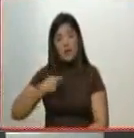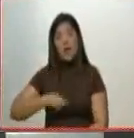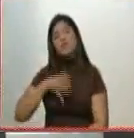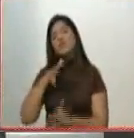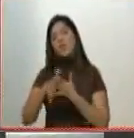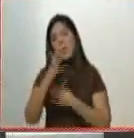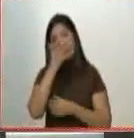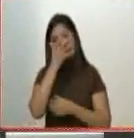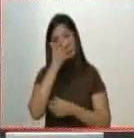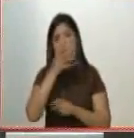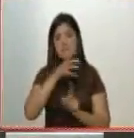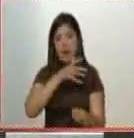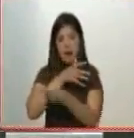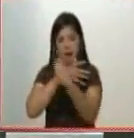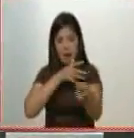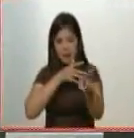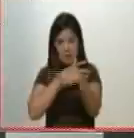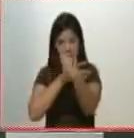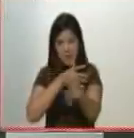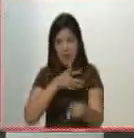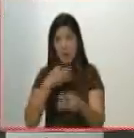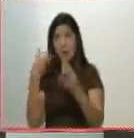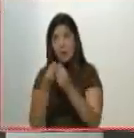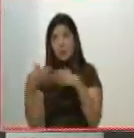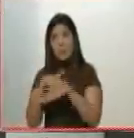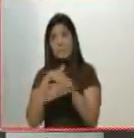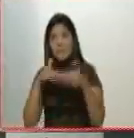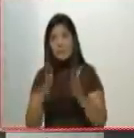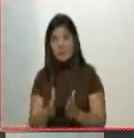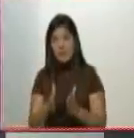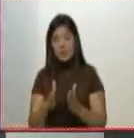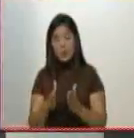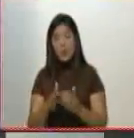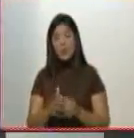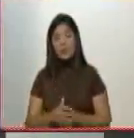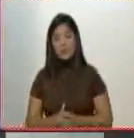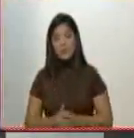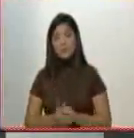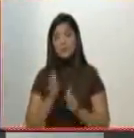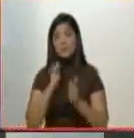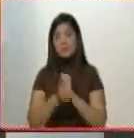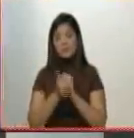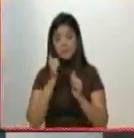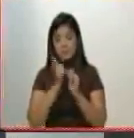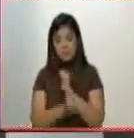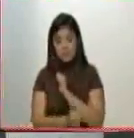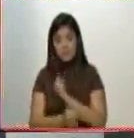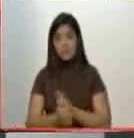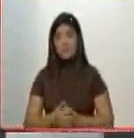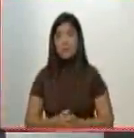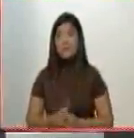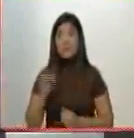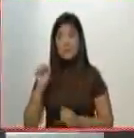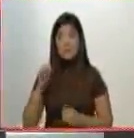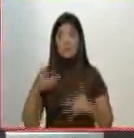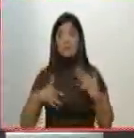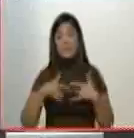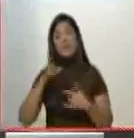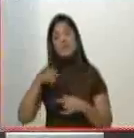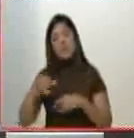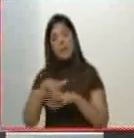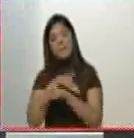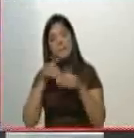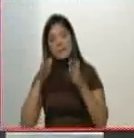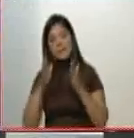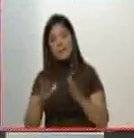de esgrima. Lo acompaña el ministro del Poder Popular para el deporte en esta actividad y también el ministro del Poder